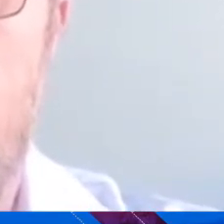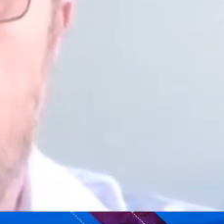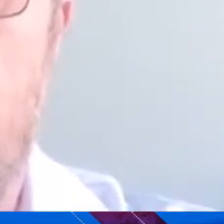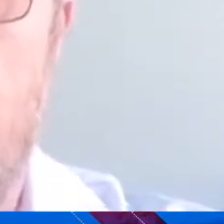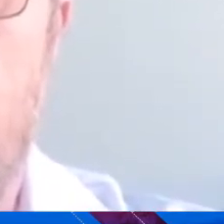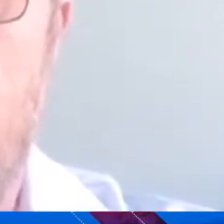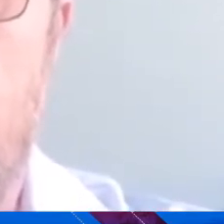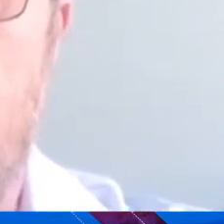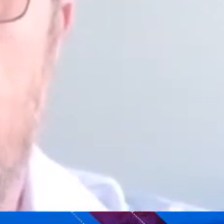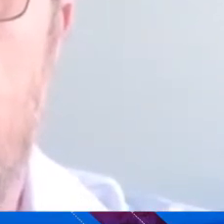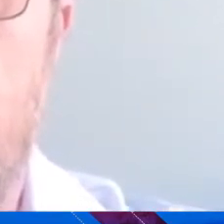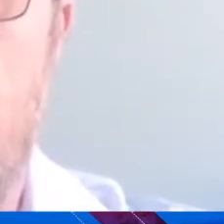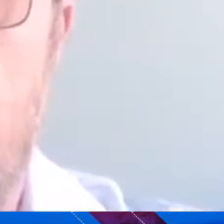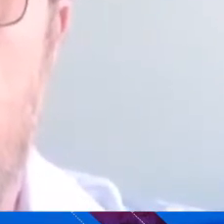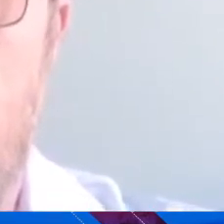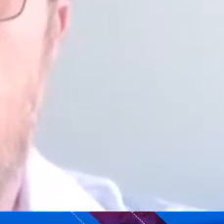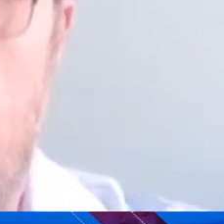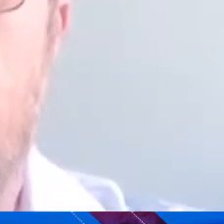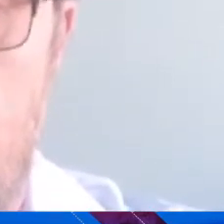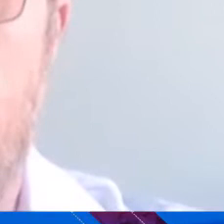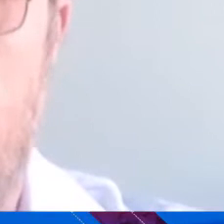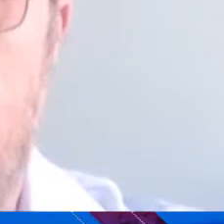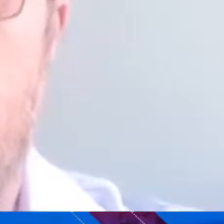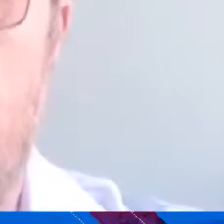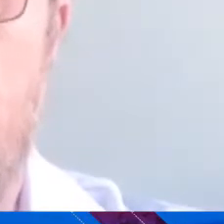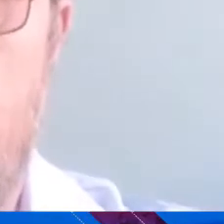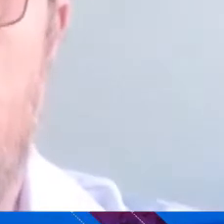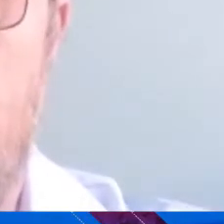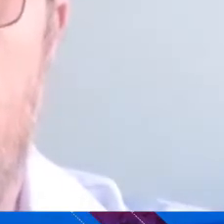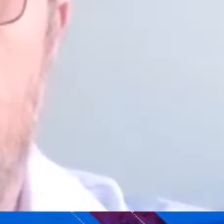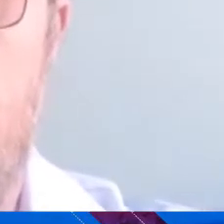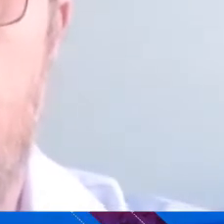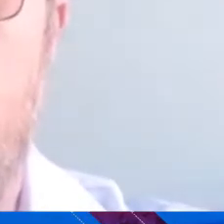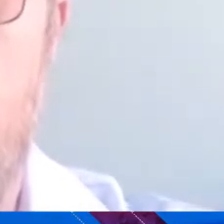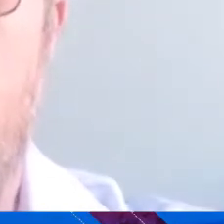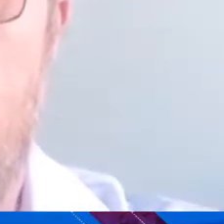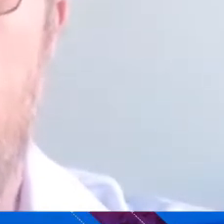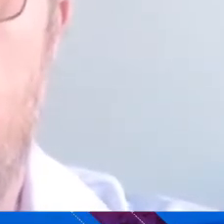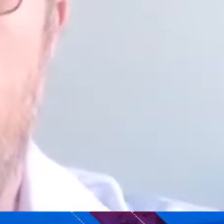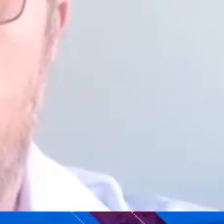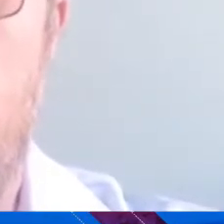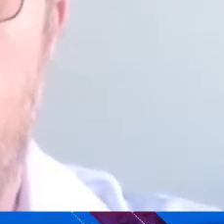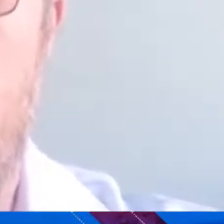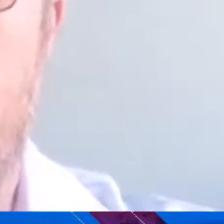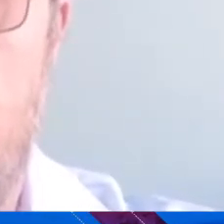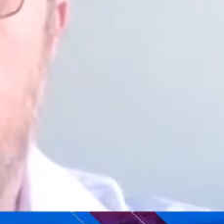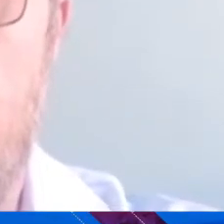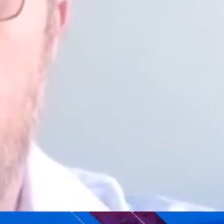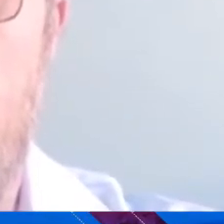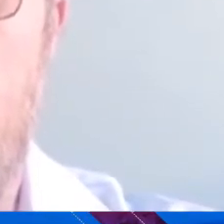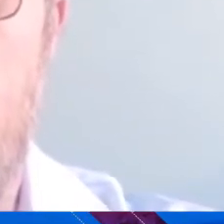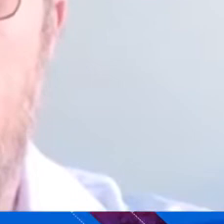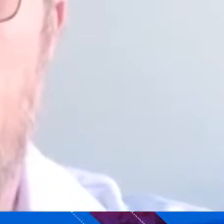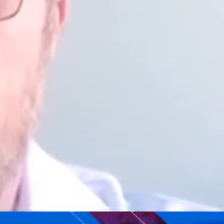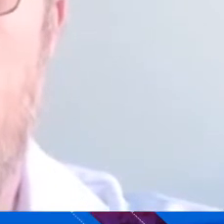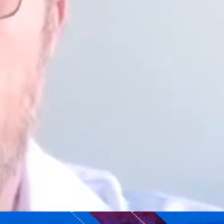esto que nos estabas contando. ¿Qué hacemos? ¿A dónde nos mudamos? Realmente ella se excusa diciendo que no hay forma de